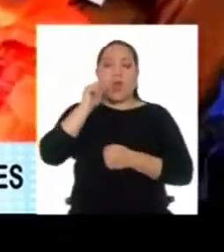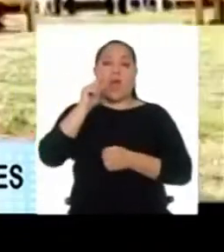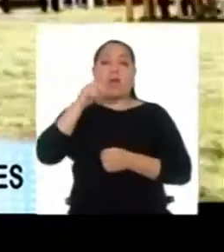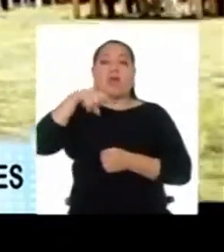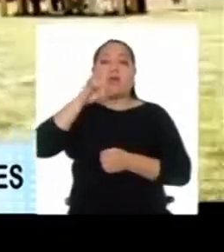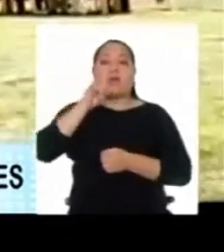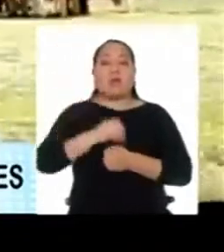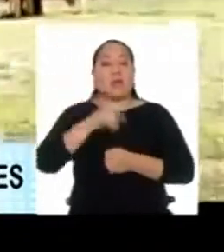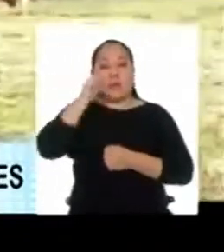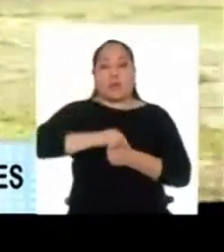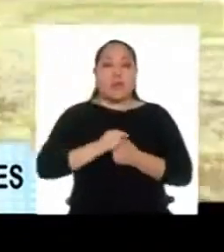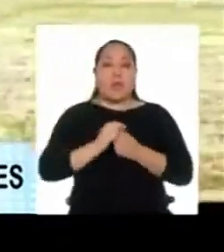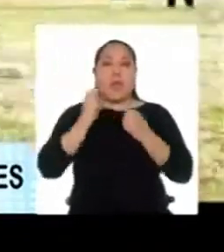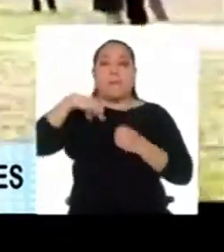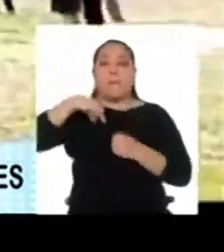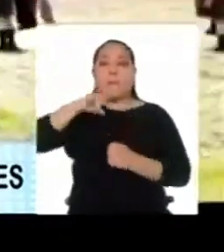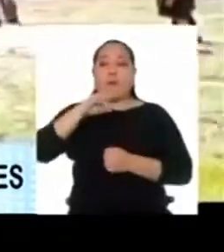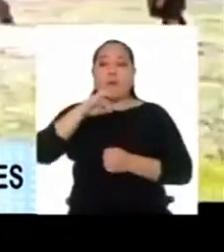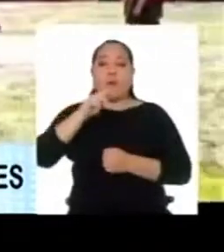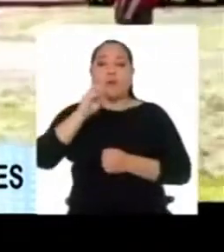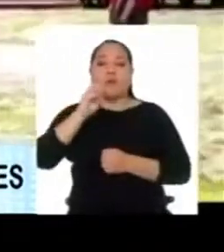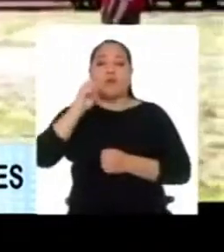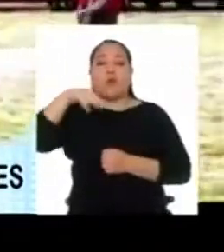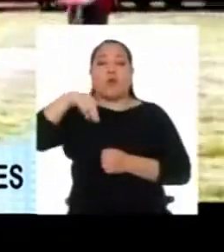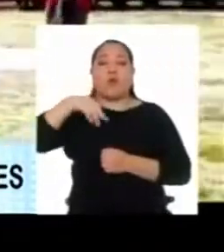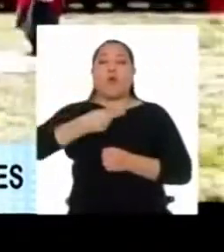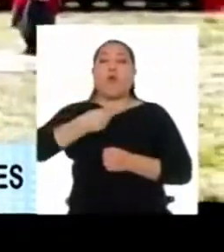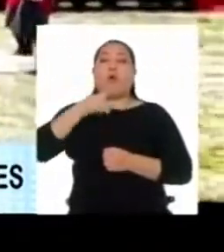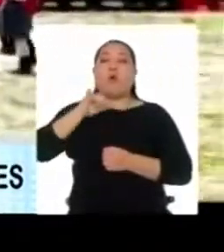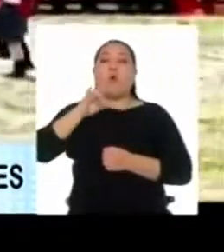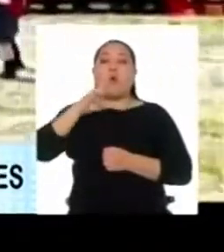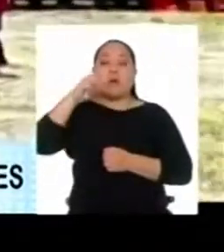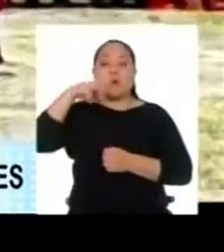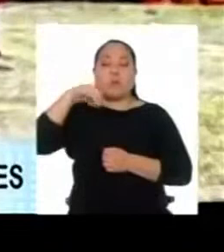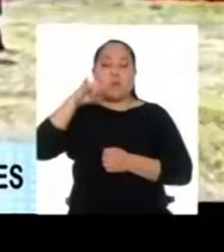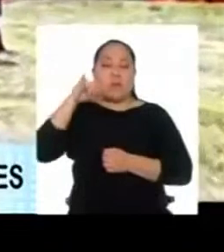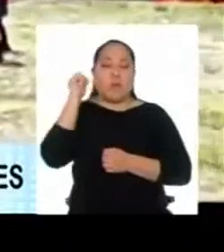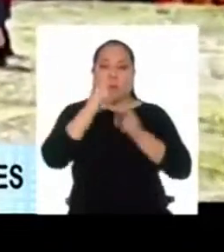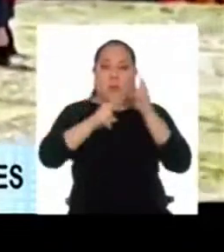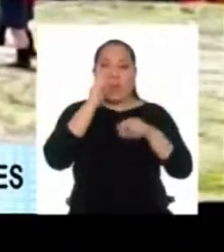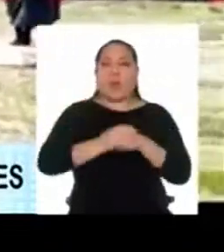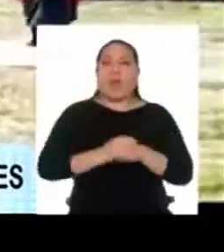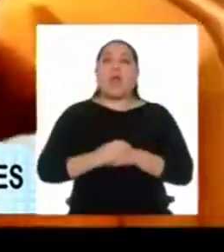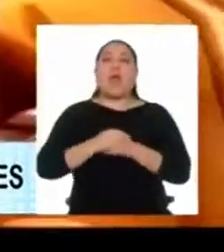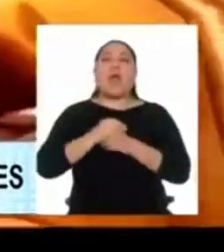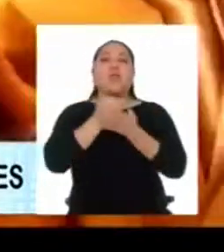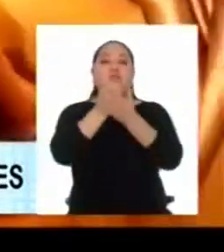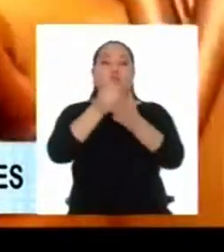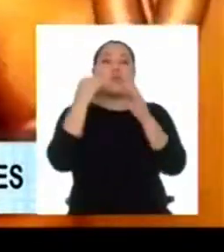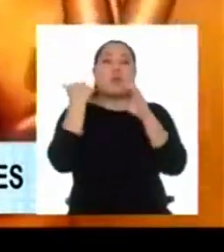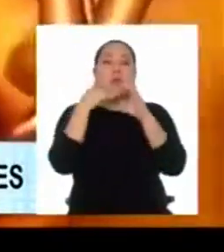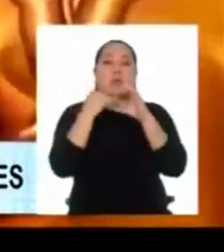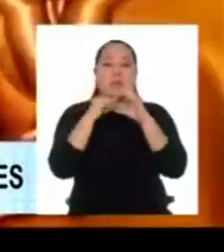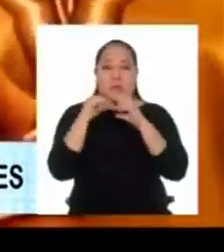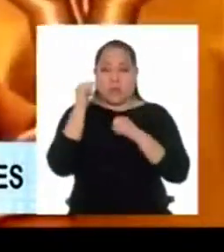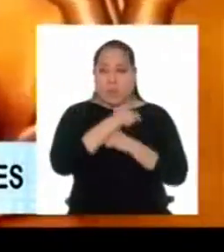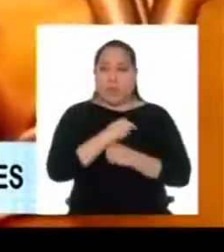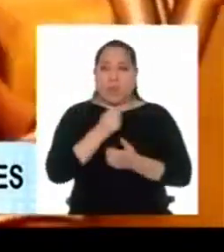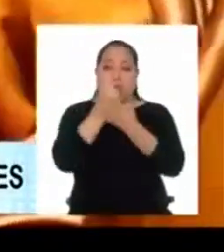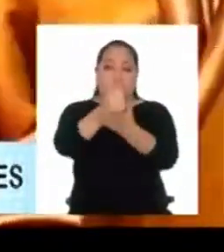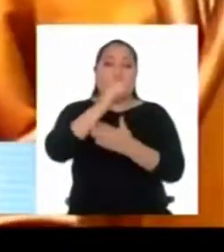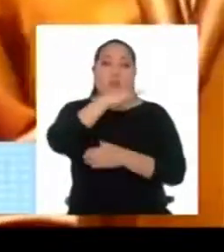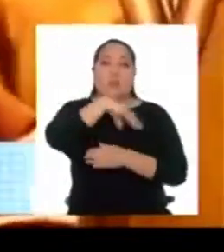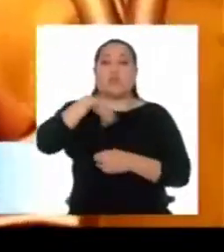Guarmey. Además, buscarán mejorar el sistema de internet en beneficio de niños y jóvenes. Apostamos por el